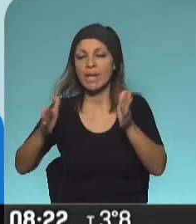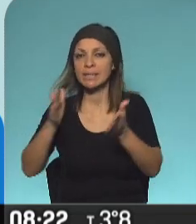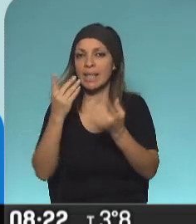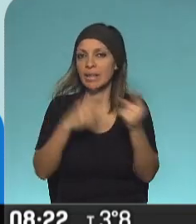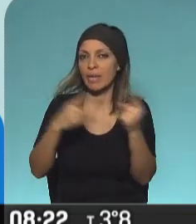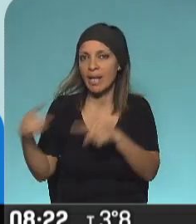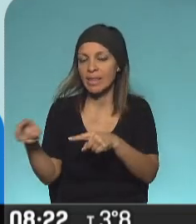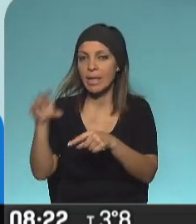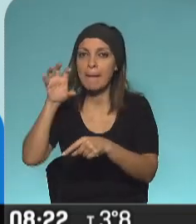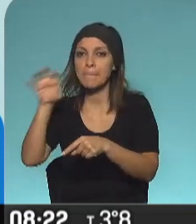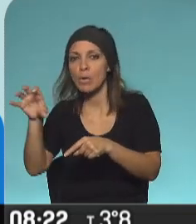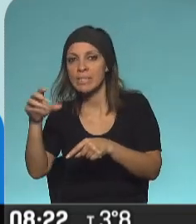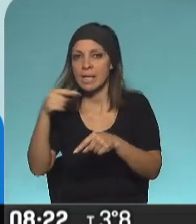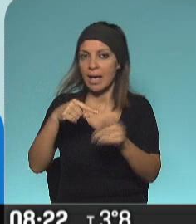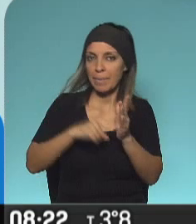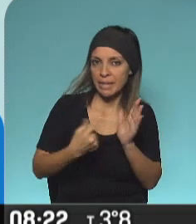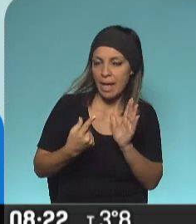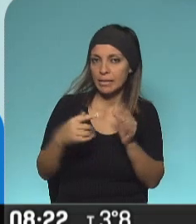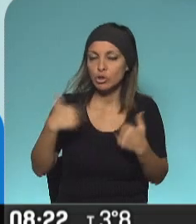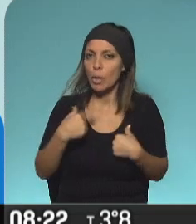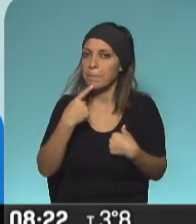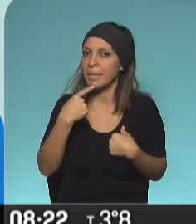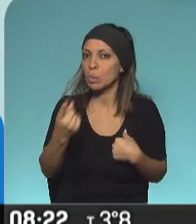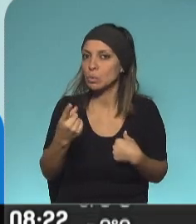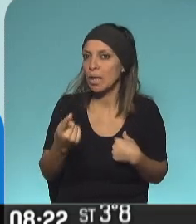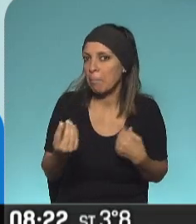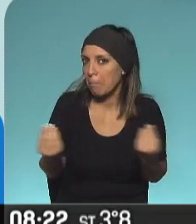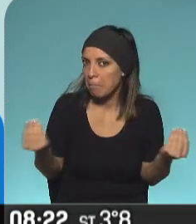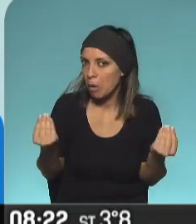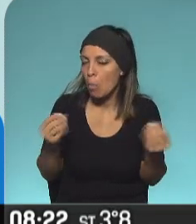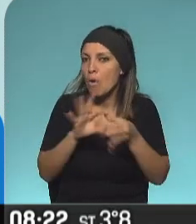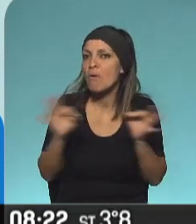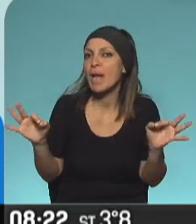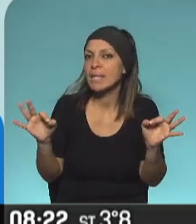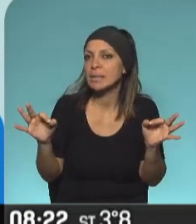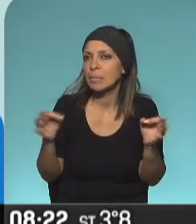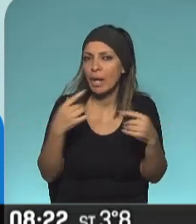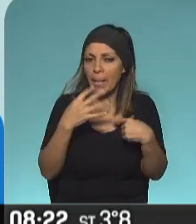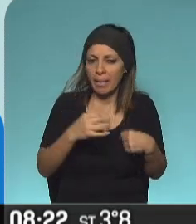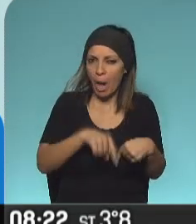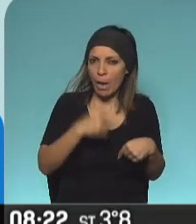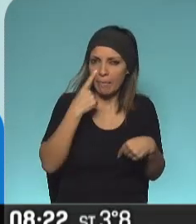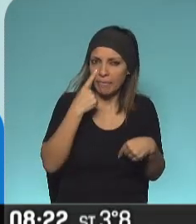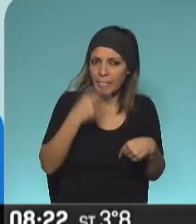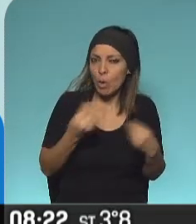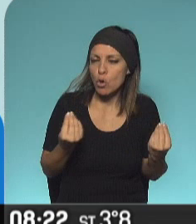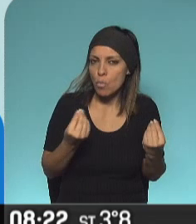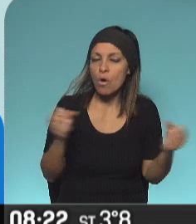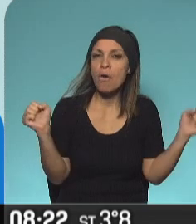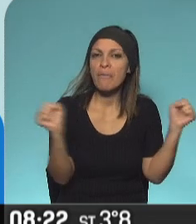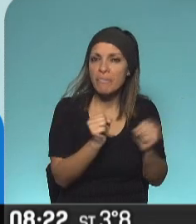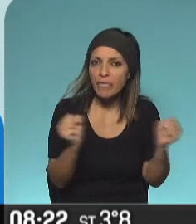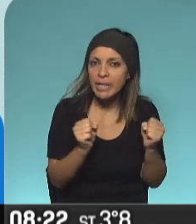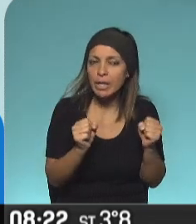conurbano. Y mi pregunta es cómo se compadece eso con lo que estamos viviendo. Digo, hace más frío, los